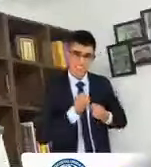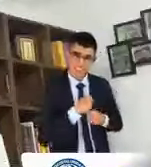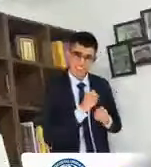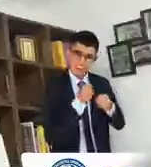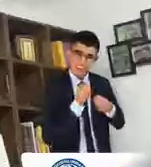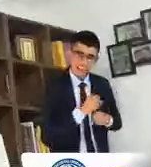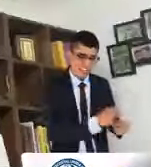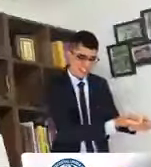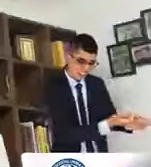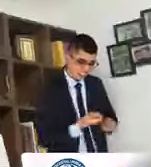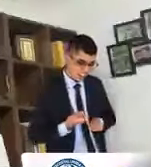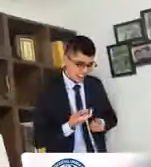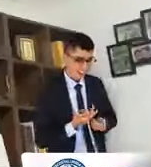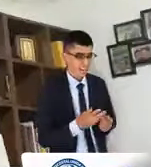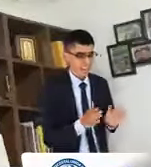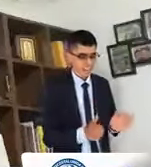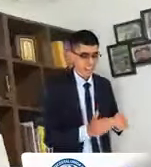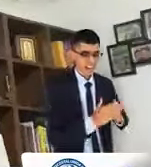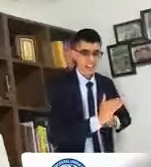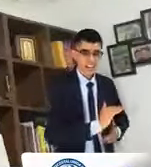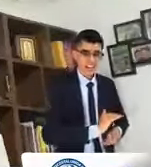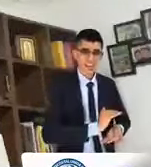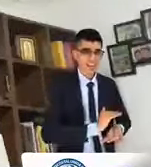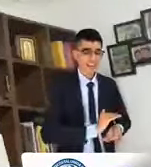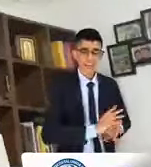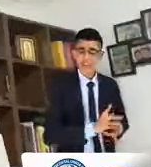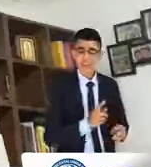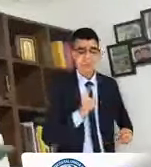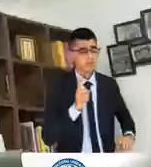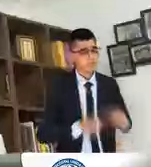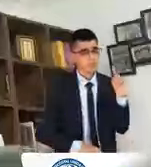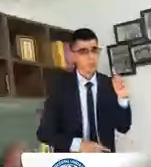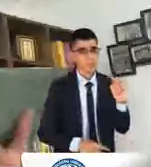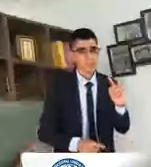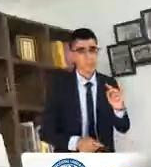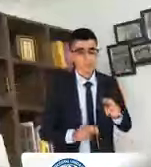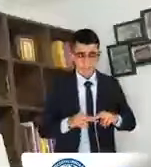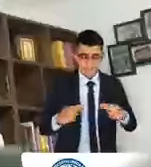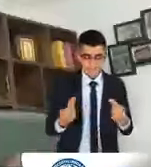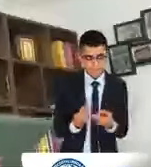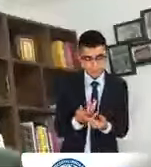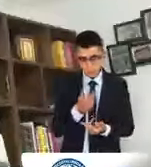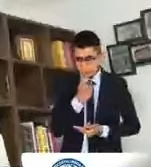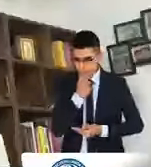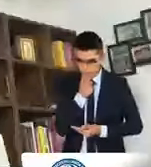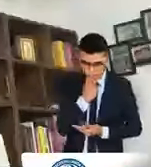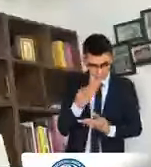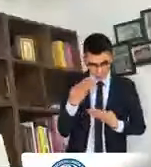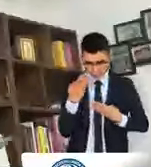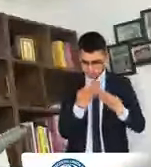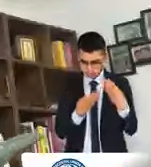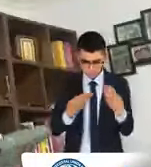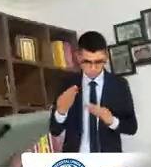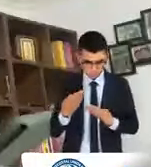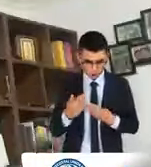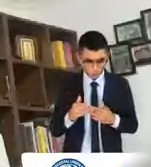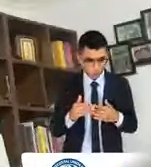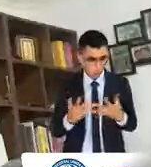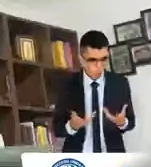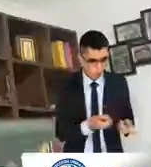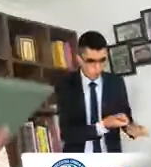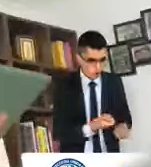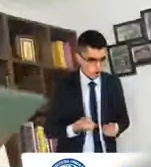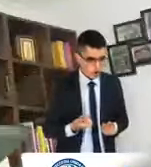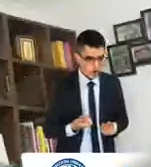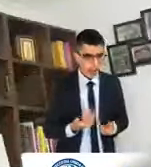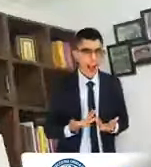cambiar. Y al fin se reunieron y encontraron la manera que Dios decía y cogieron esa arca y empezaron a